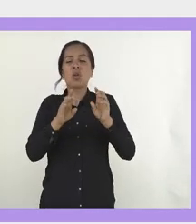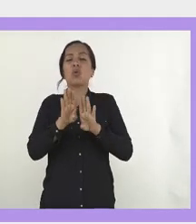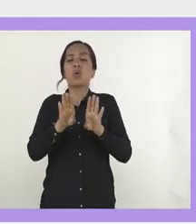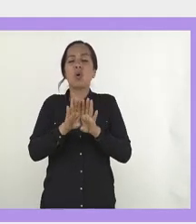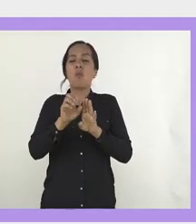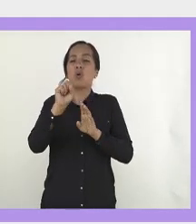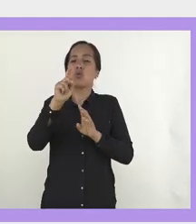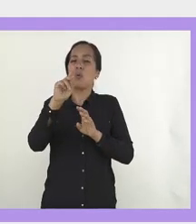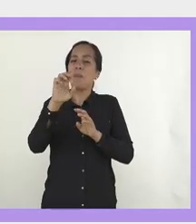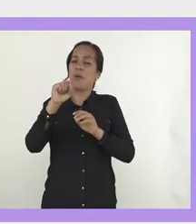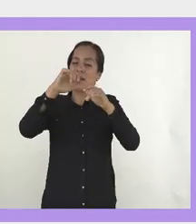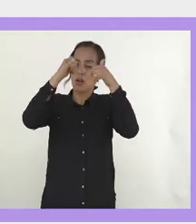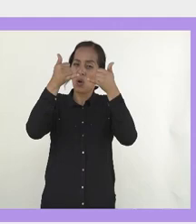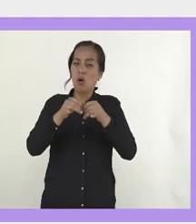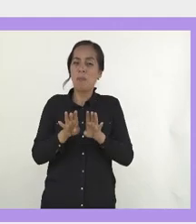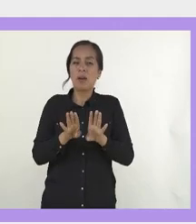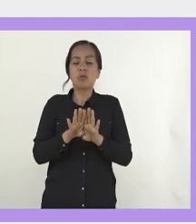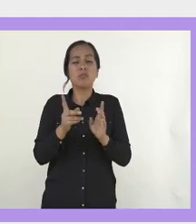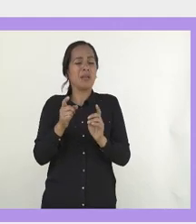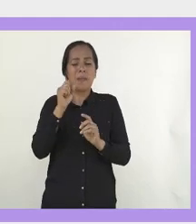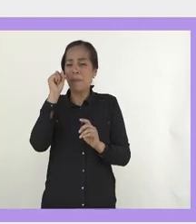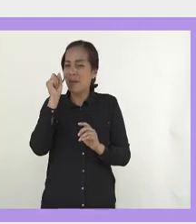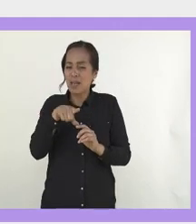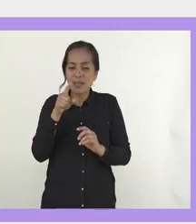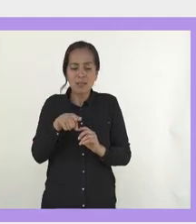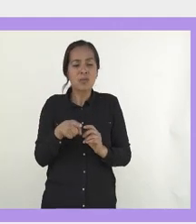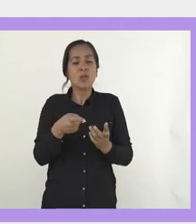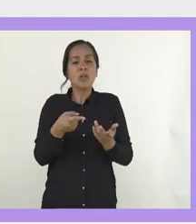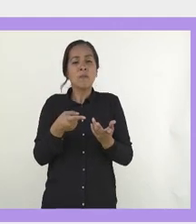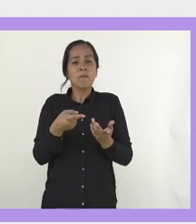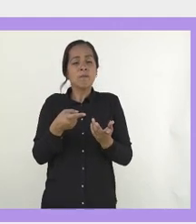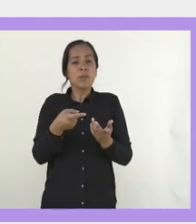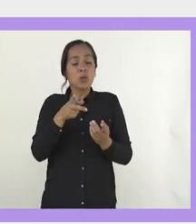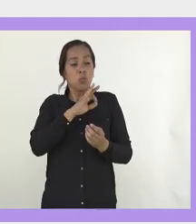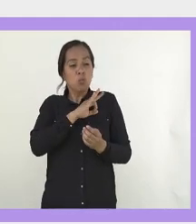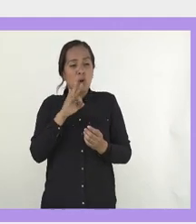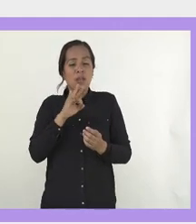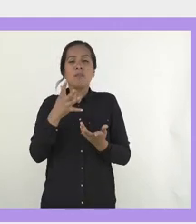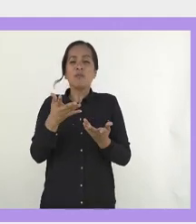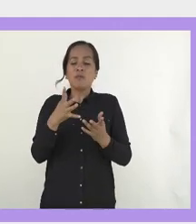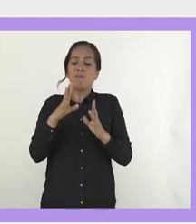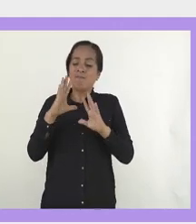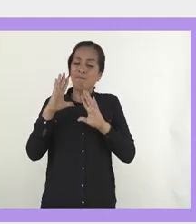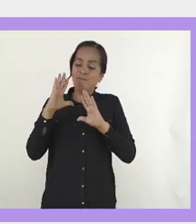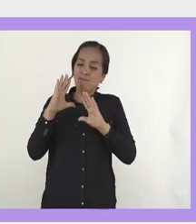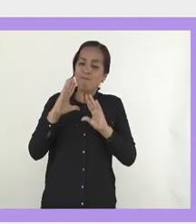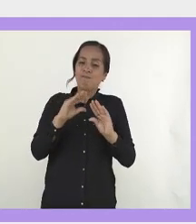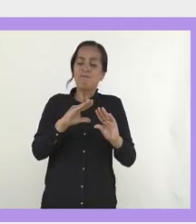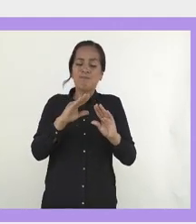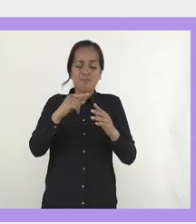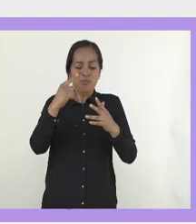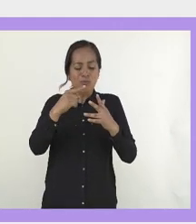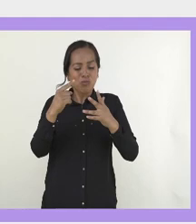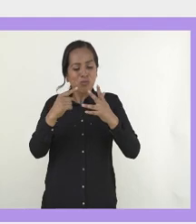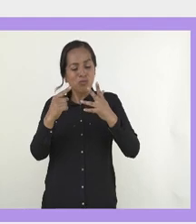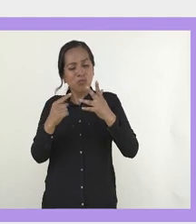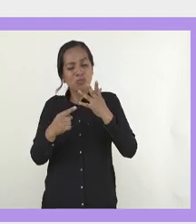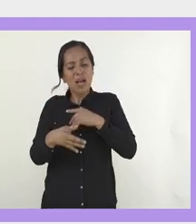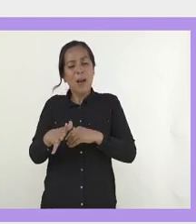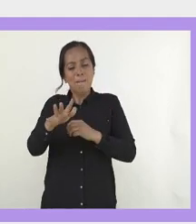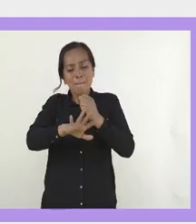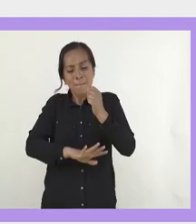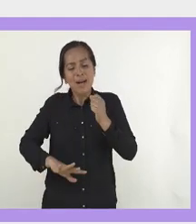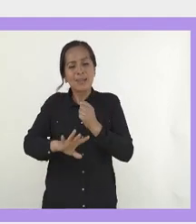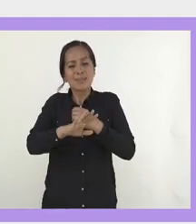academias FIFA femenil o el mismo sector amateur podamos bajar los conceptos básicos principales que necesito